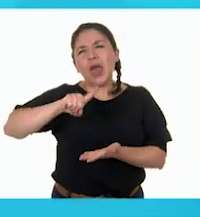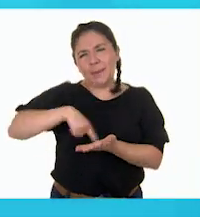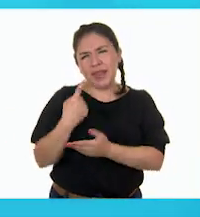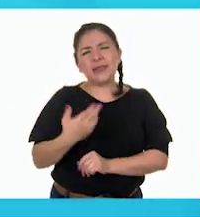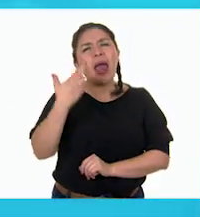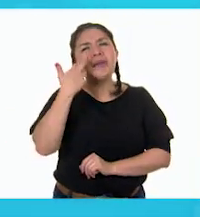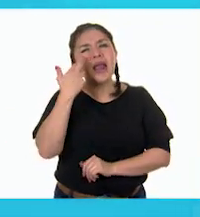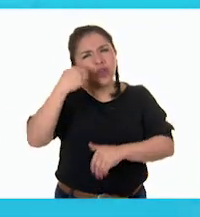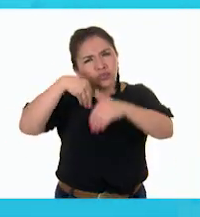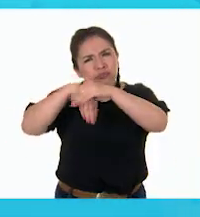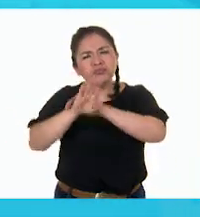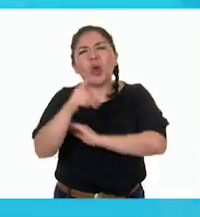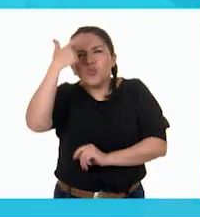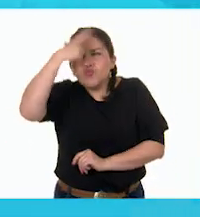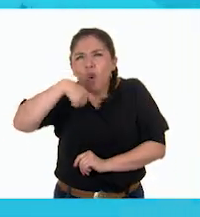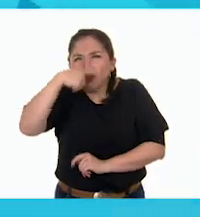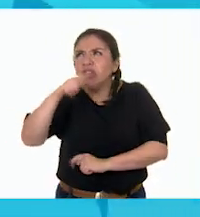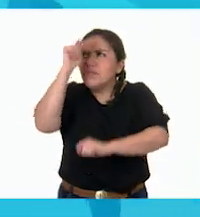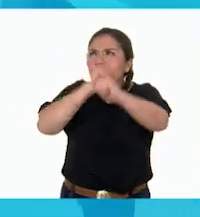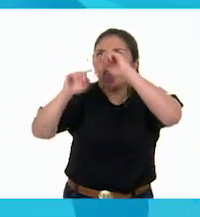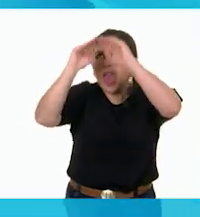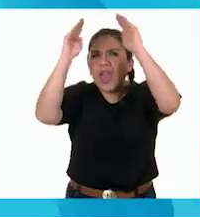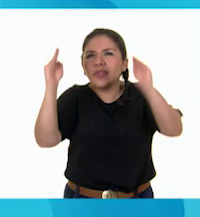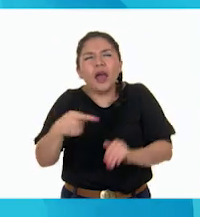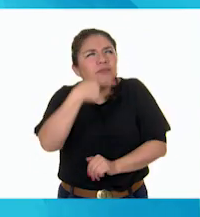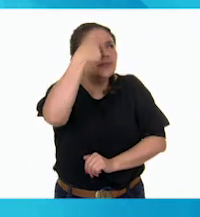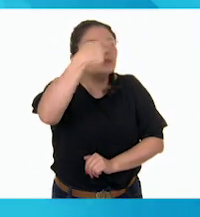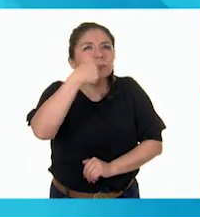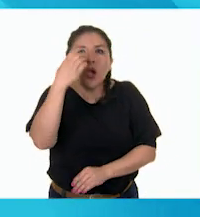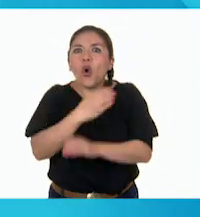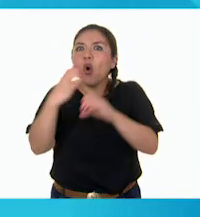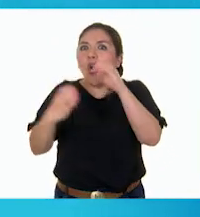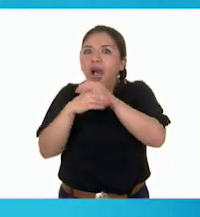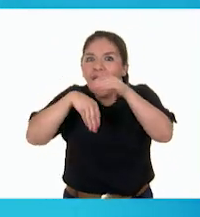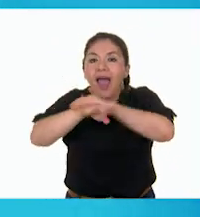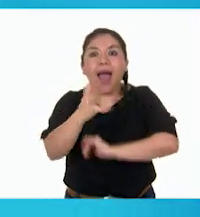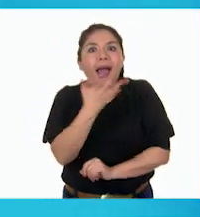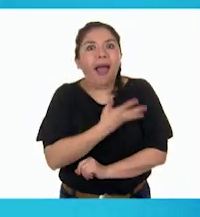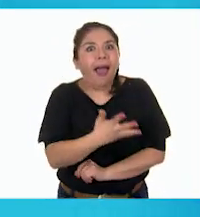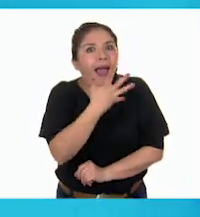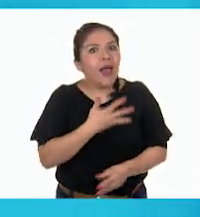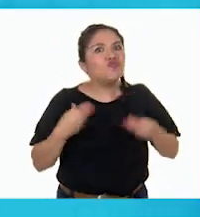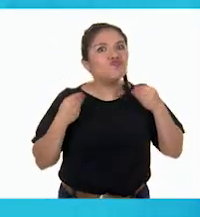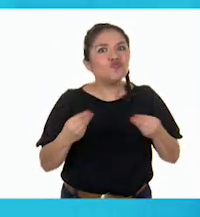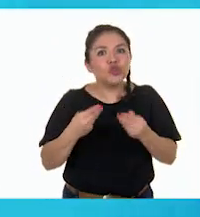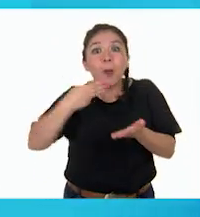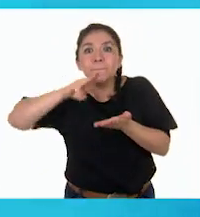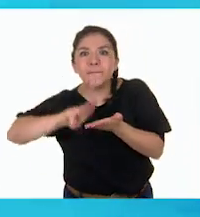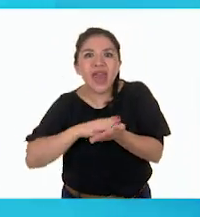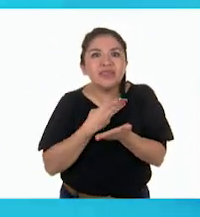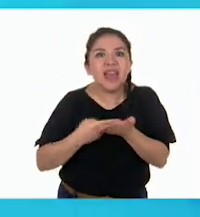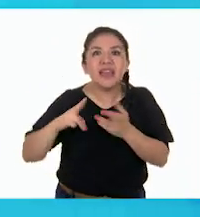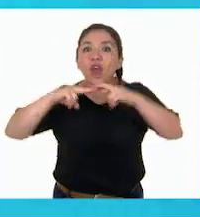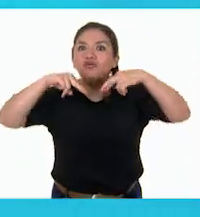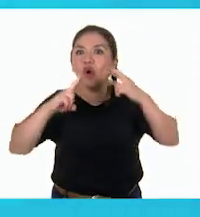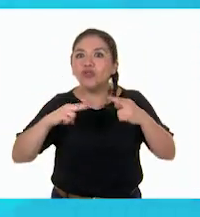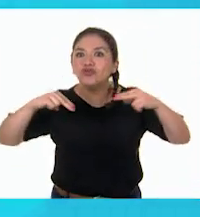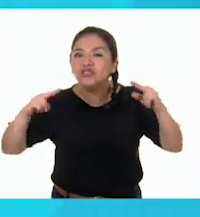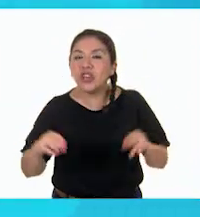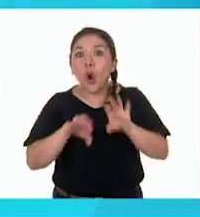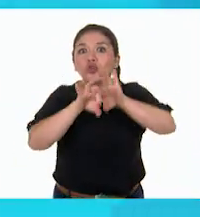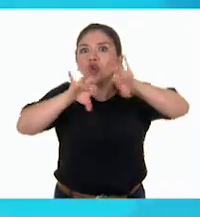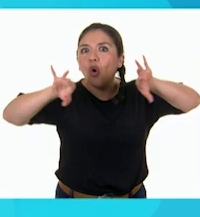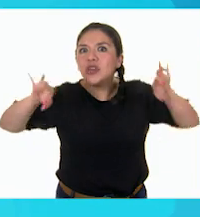un ratón entró de noche a una tienda. Olía a todas las cosas buenas que había allí dentro. La mantequilla, el tocino,